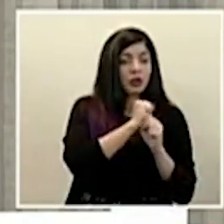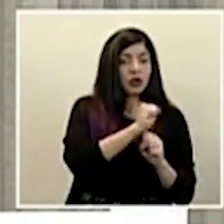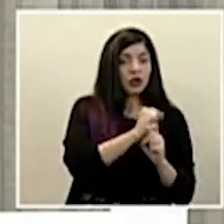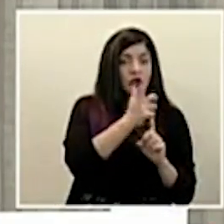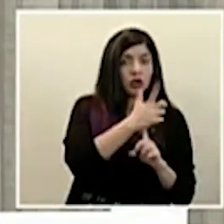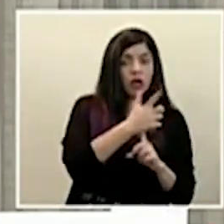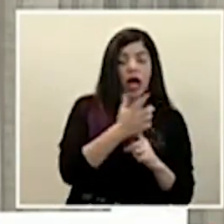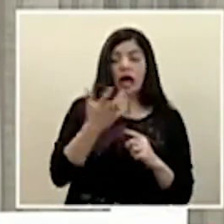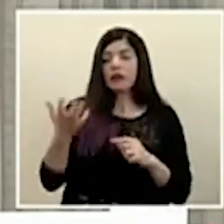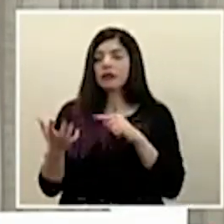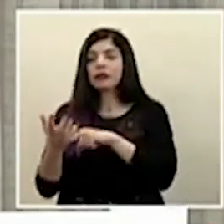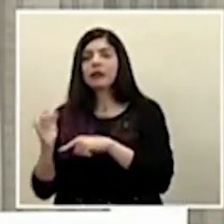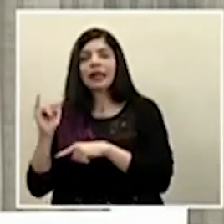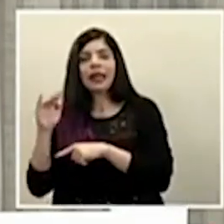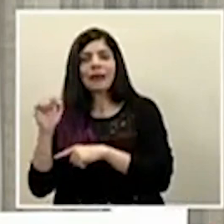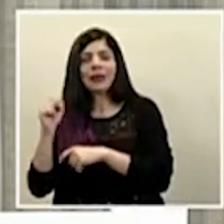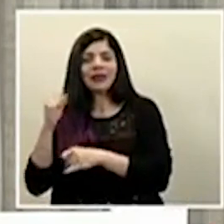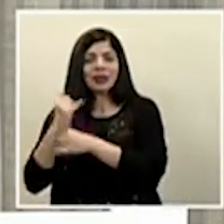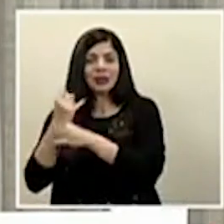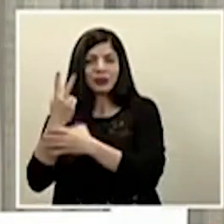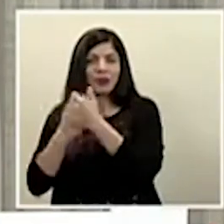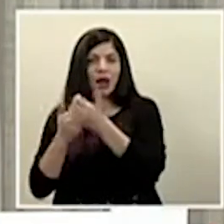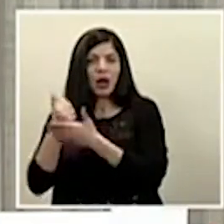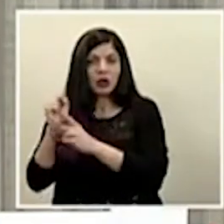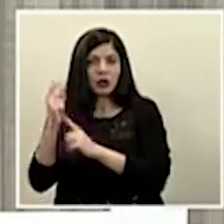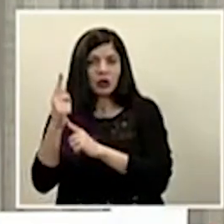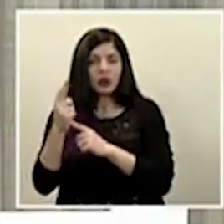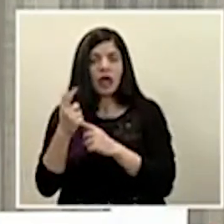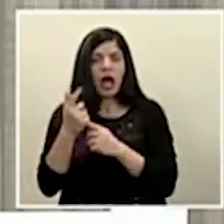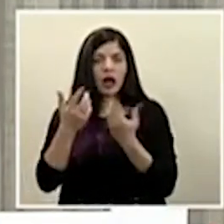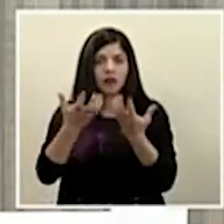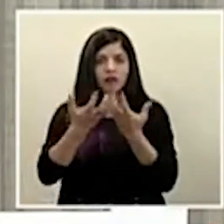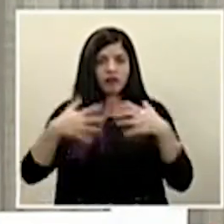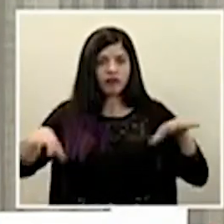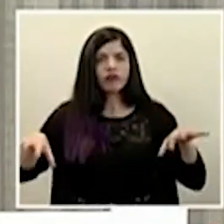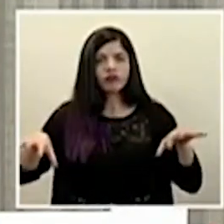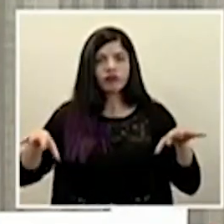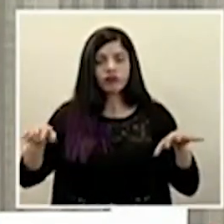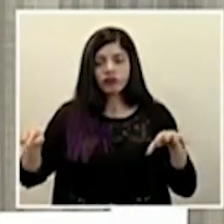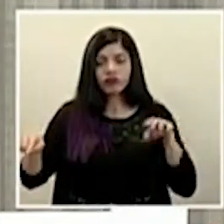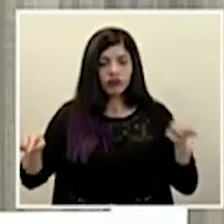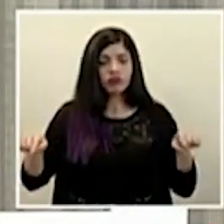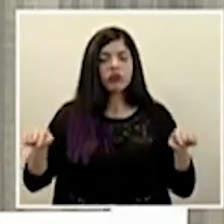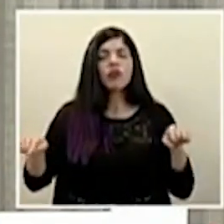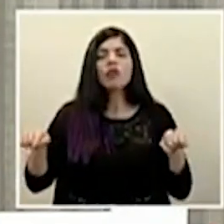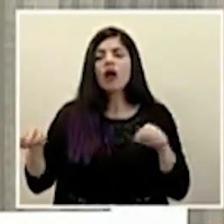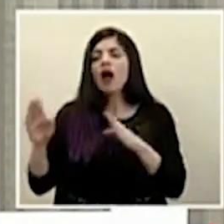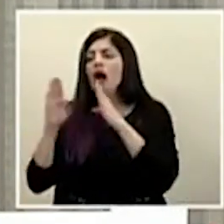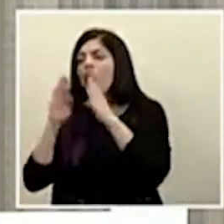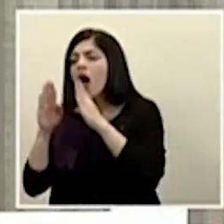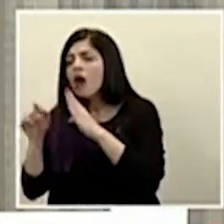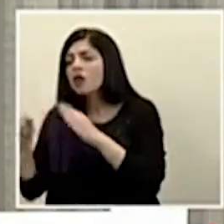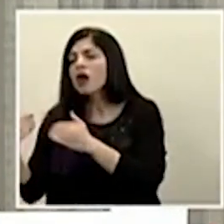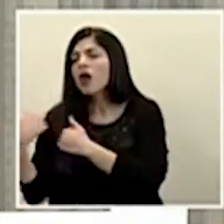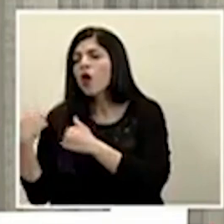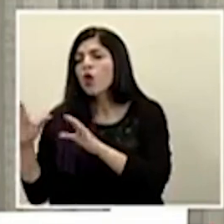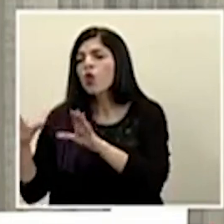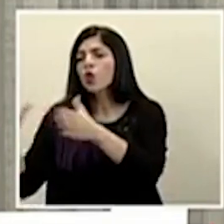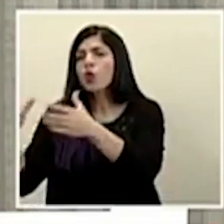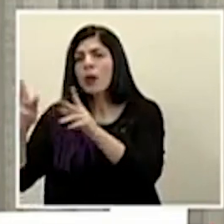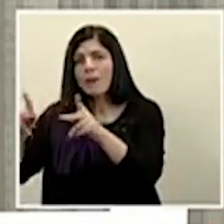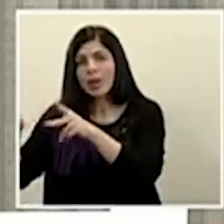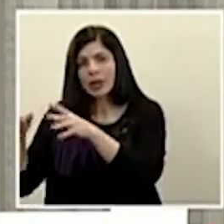el Instituto Mixto de Ayuda Social, igualmente estableciendo cuáles poblaciones atenderá cada una de